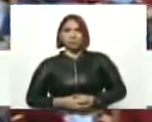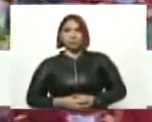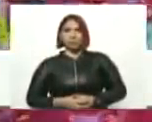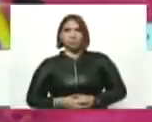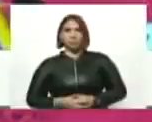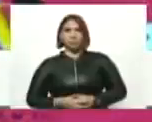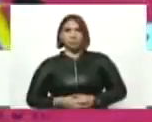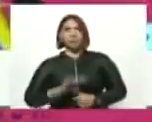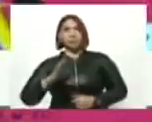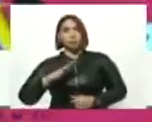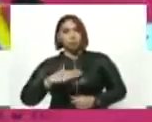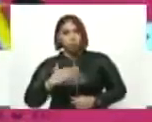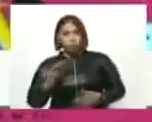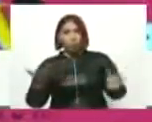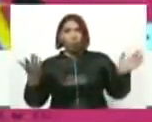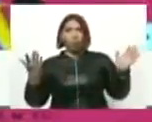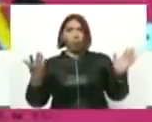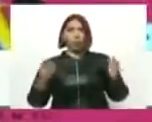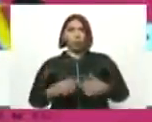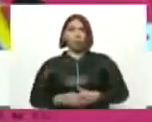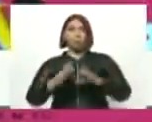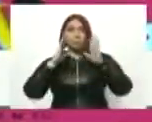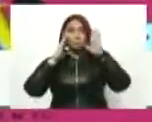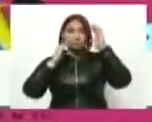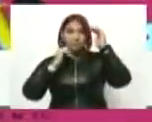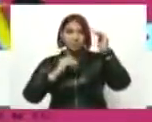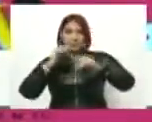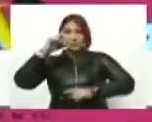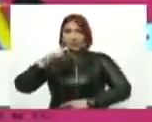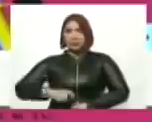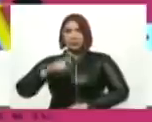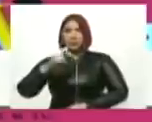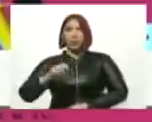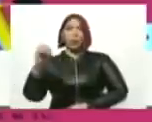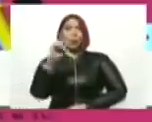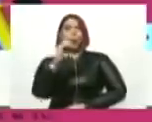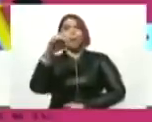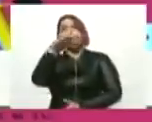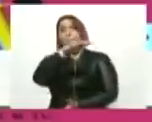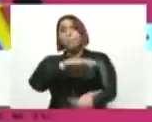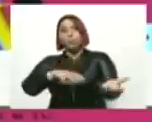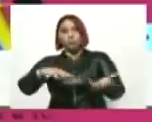A los que pueden atender la necesidad o el problema.